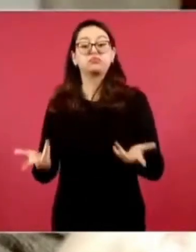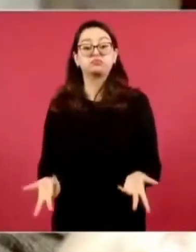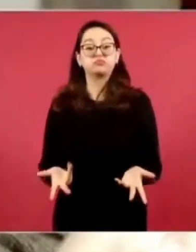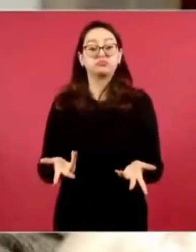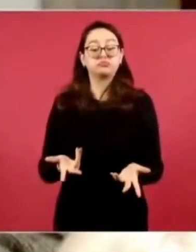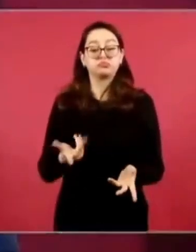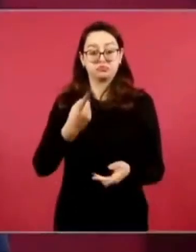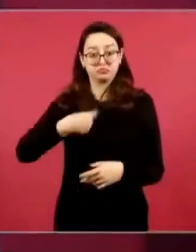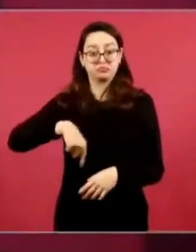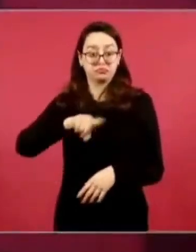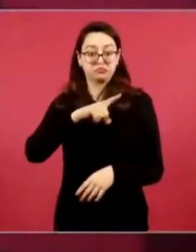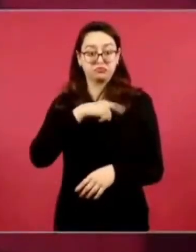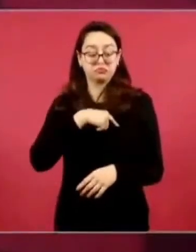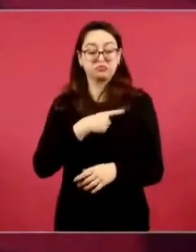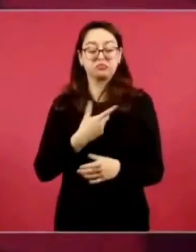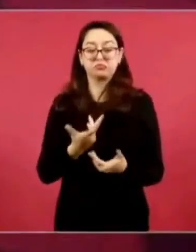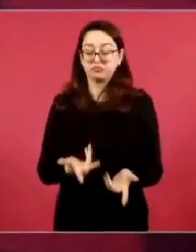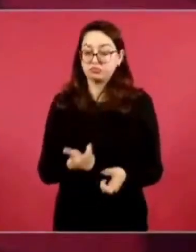provincia.